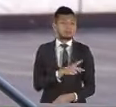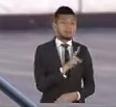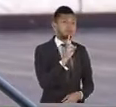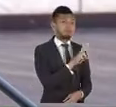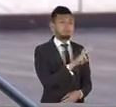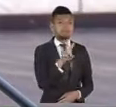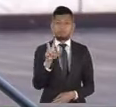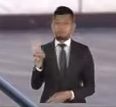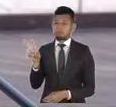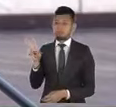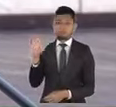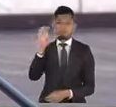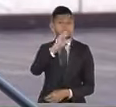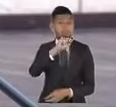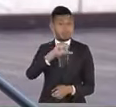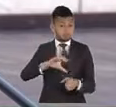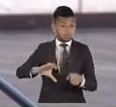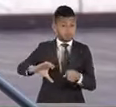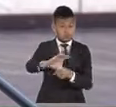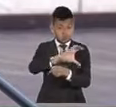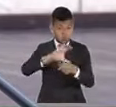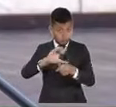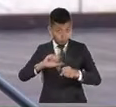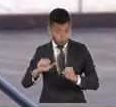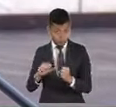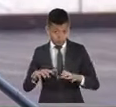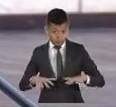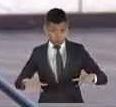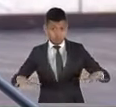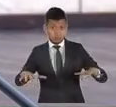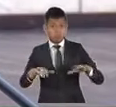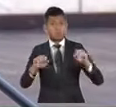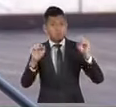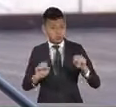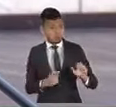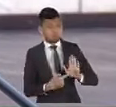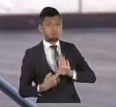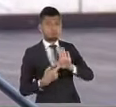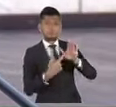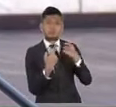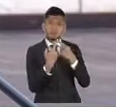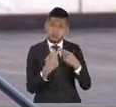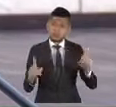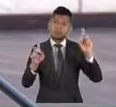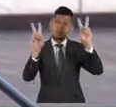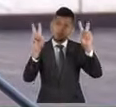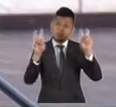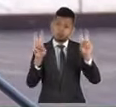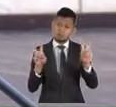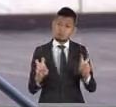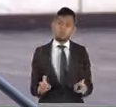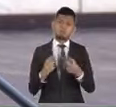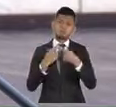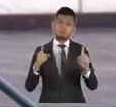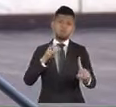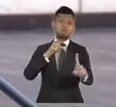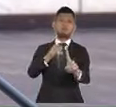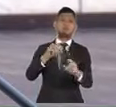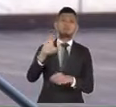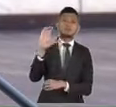digamos que una ciudad como Bogotá puede hacer la diferencia en muchos temas, para no solo para Colombia